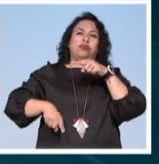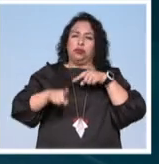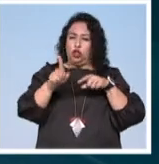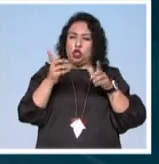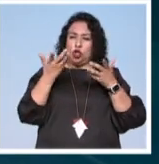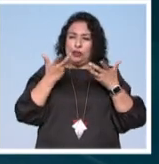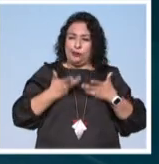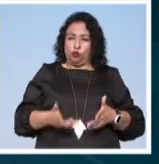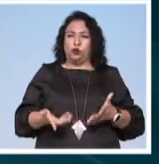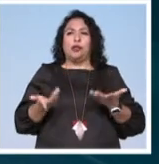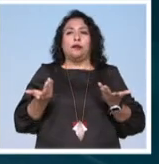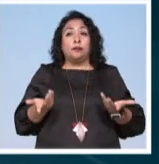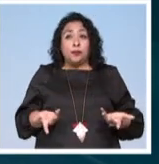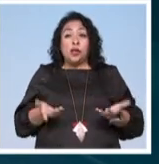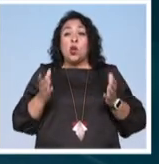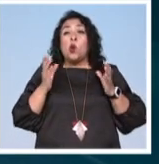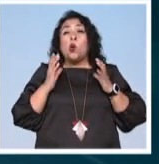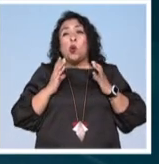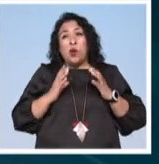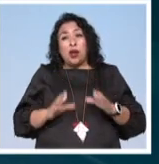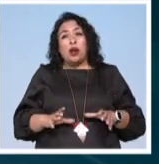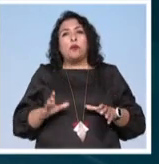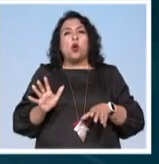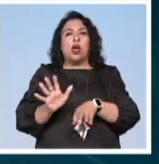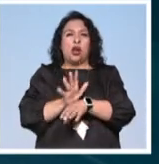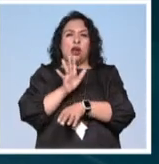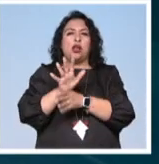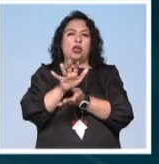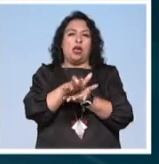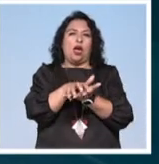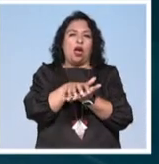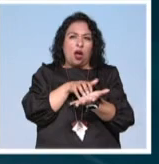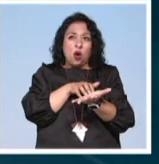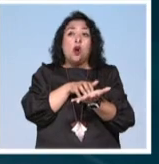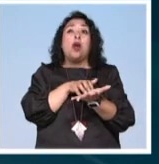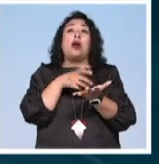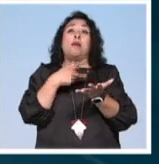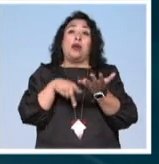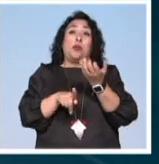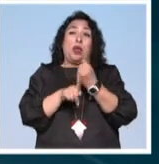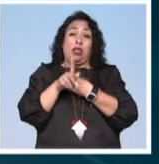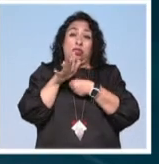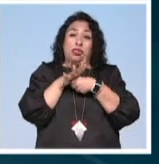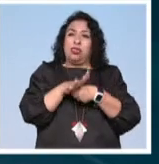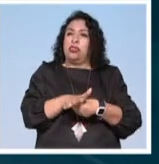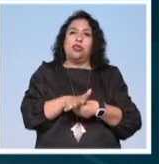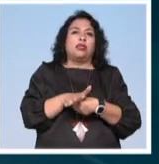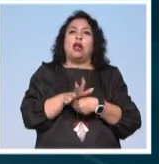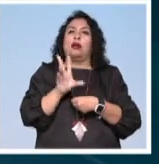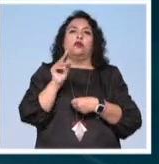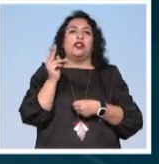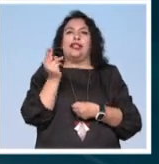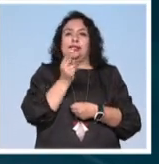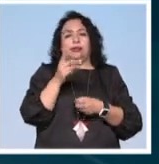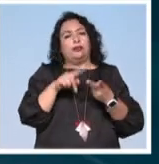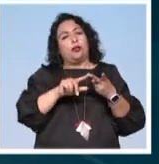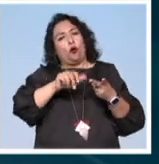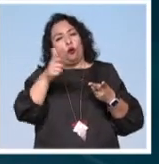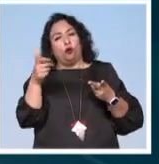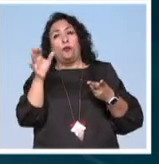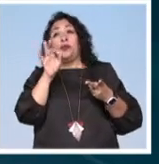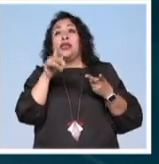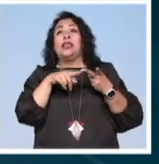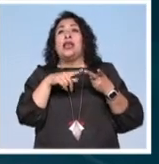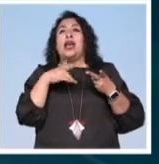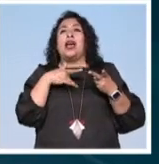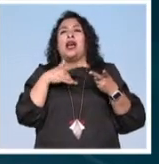asusten. Esto significa que el cuerpo ahorra energía aunque la amenaza que genera estrés no lo requiera. Otro síntoma puede ser